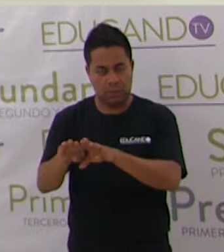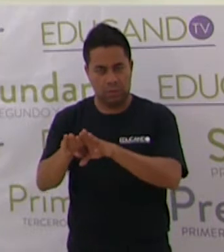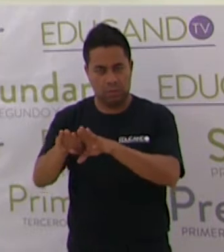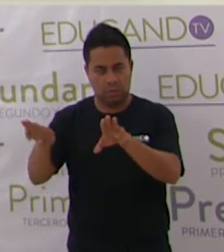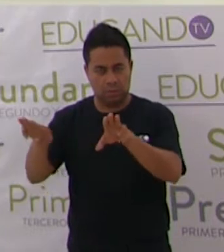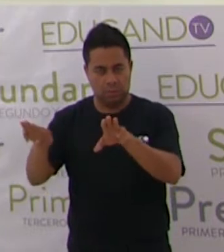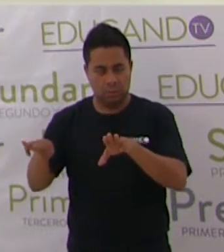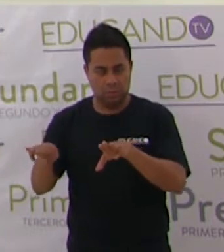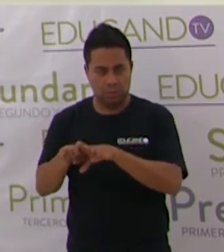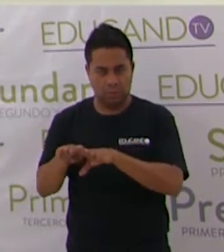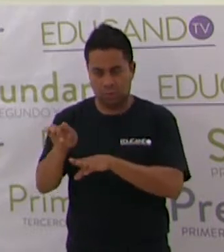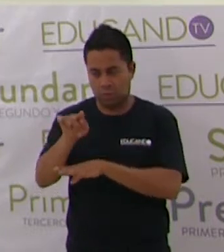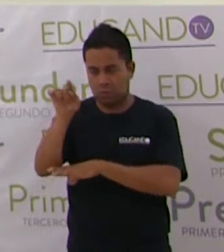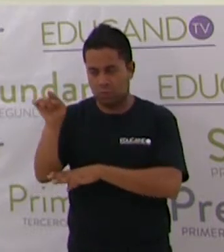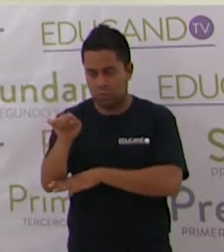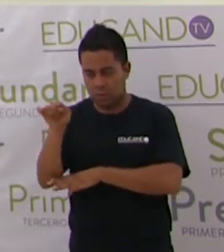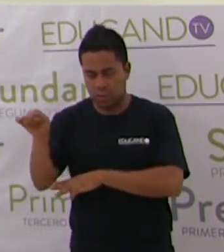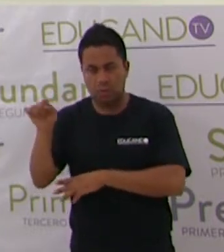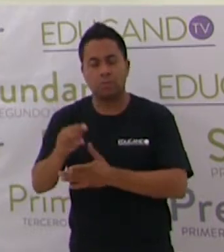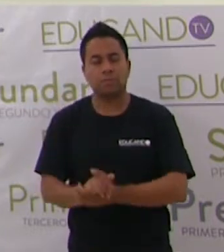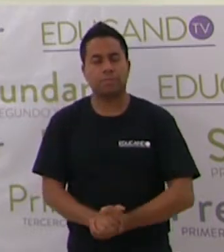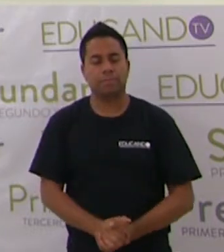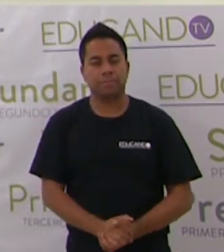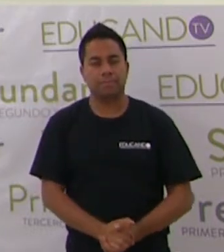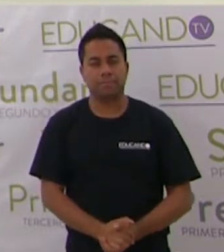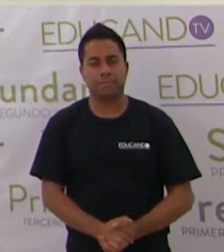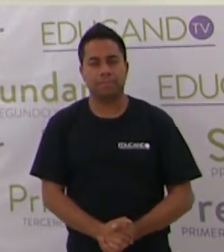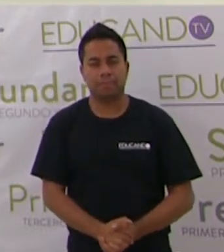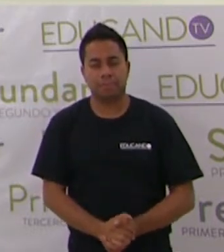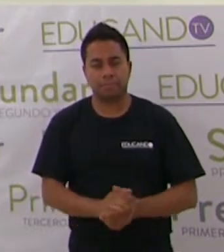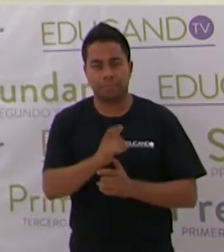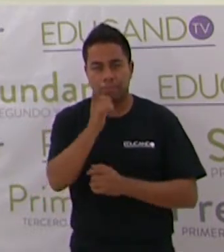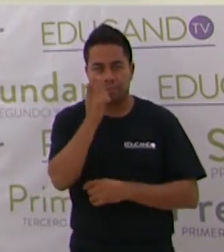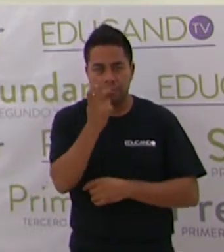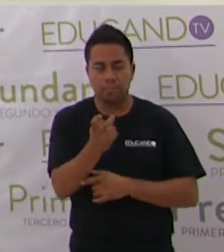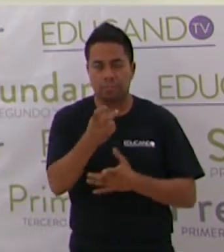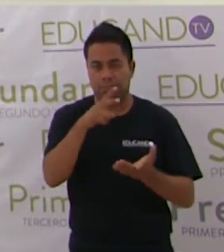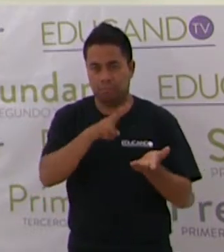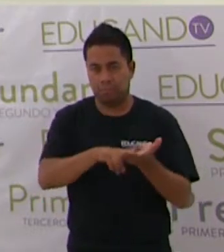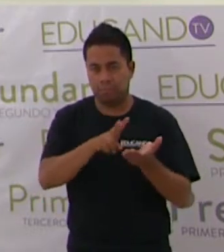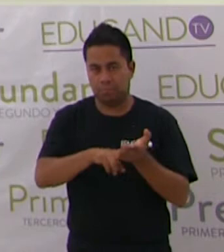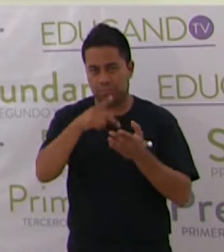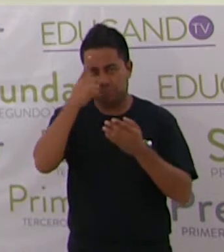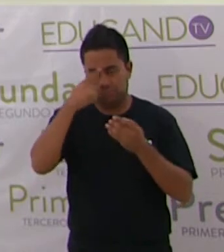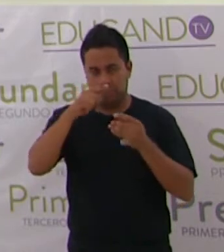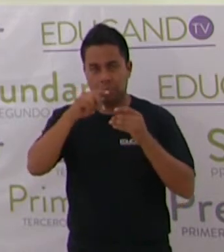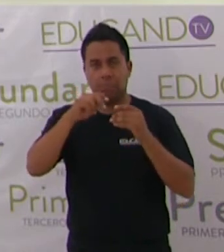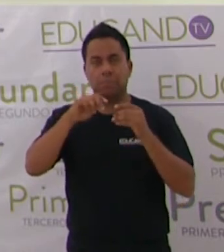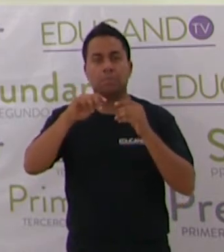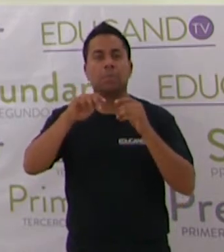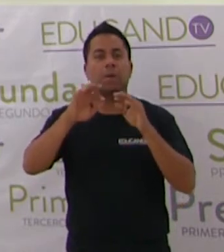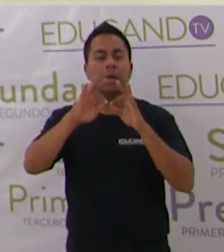metros cuadrados. Esto mismo representa la ecuación cuadrática,